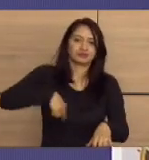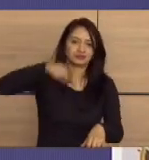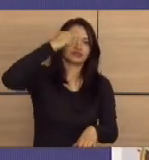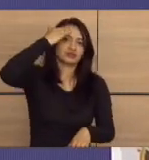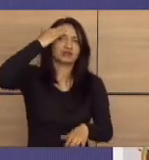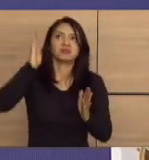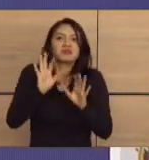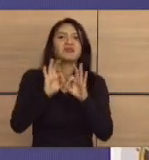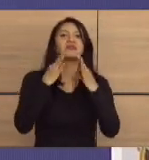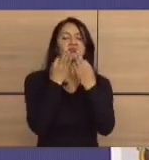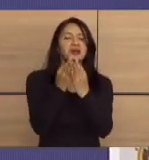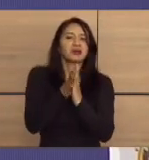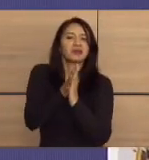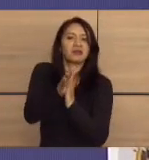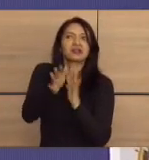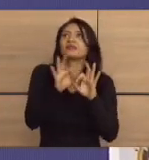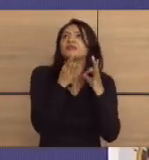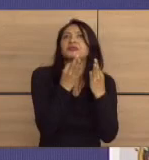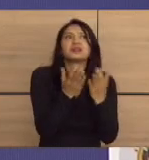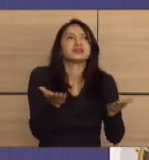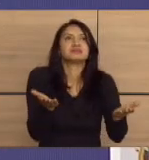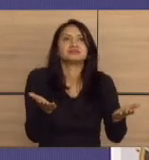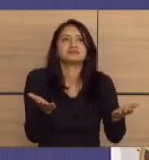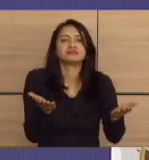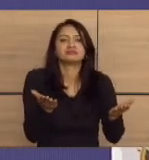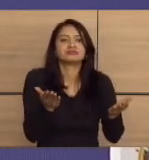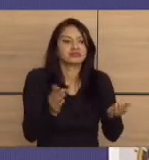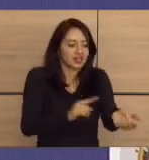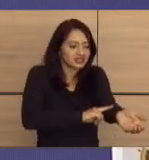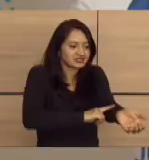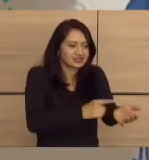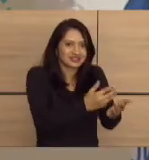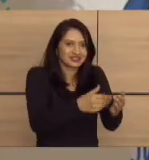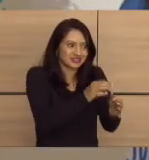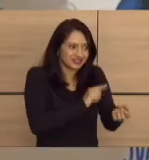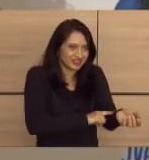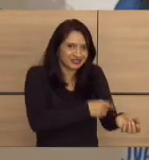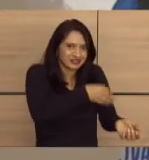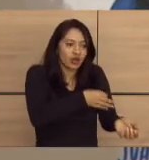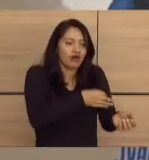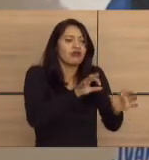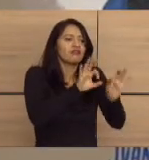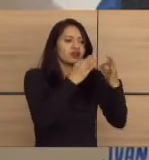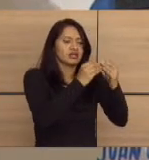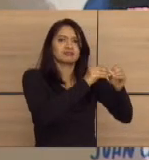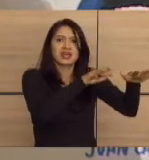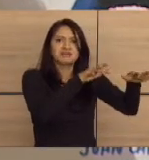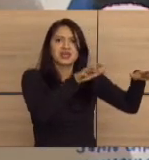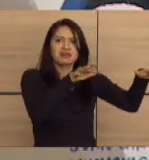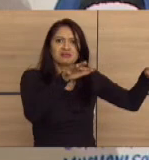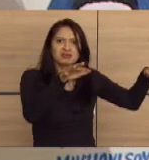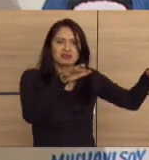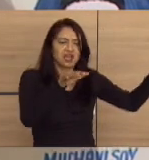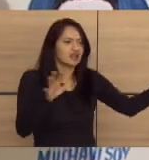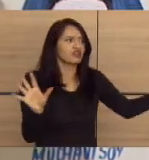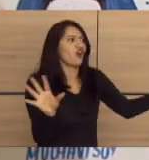de la familia, no solamente como la familia de sangre, sino la familia extensa. Y finalmente todos terminando